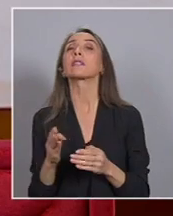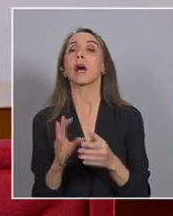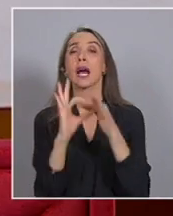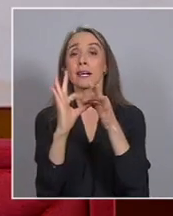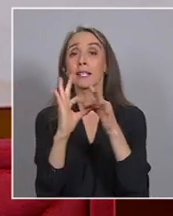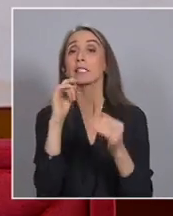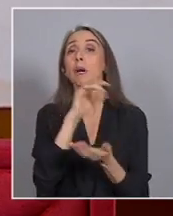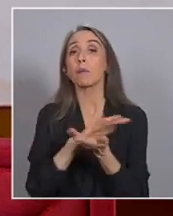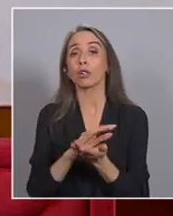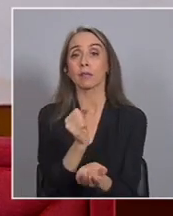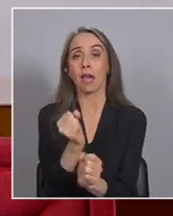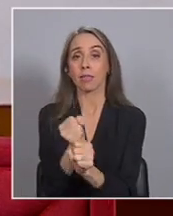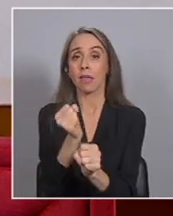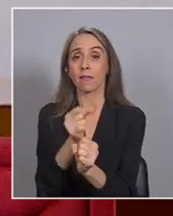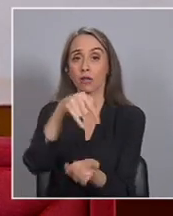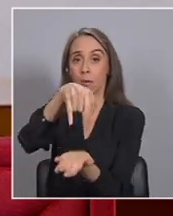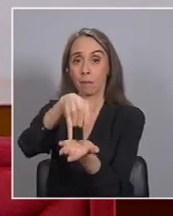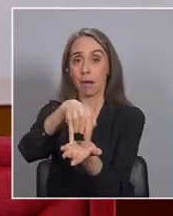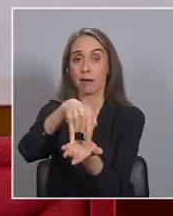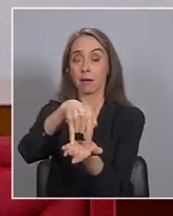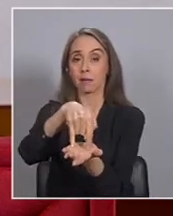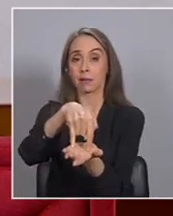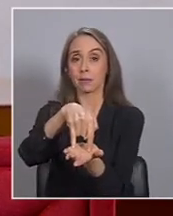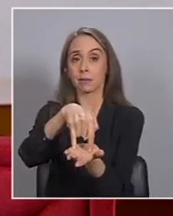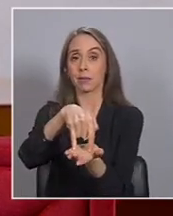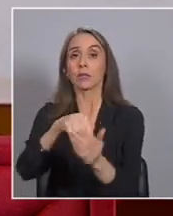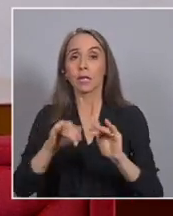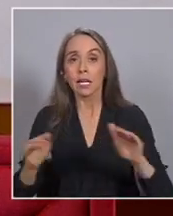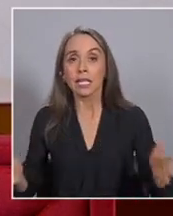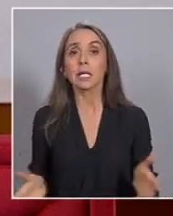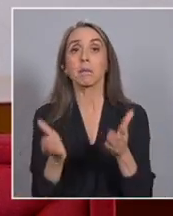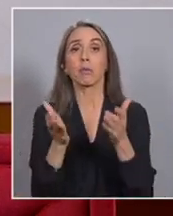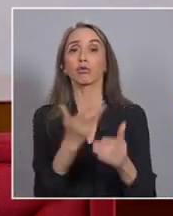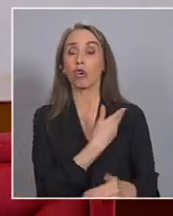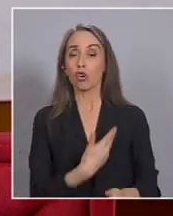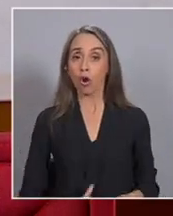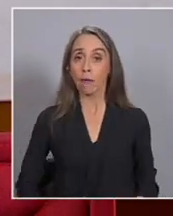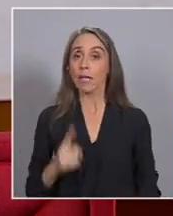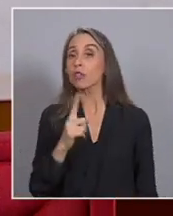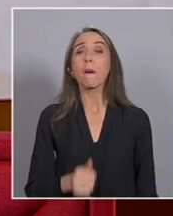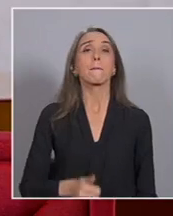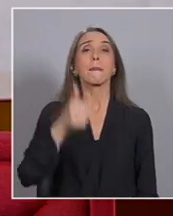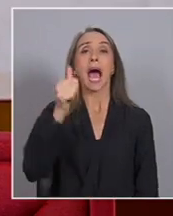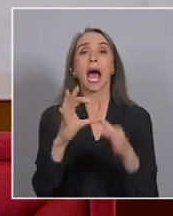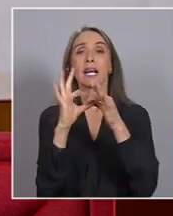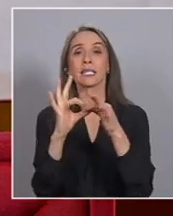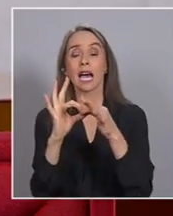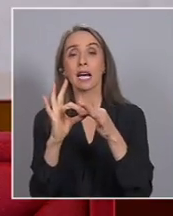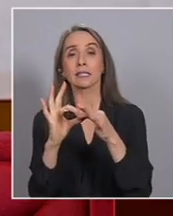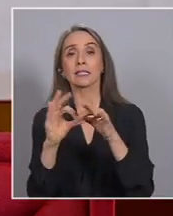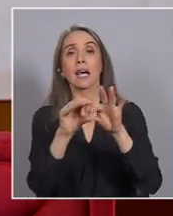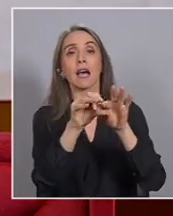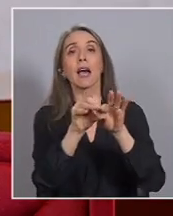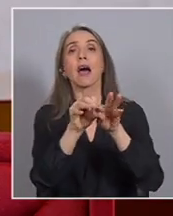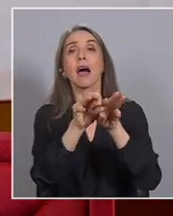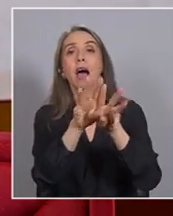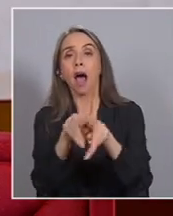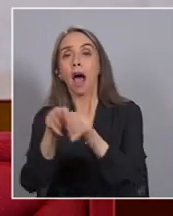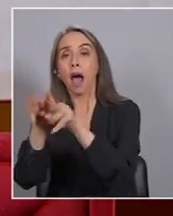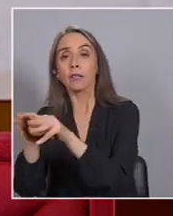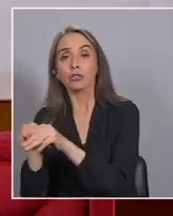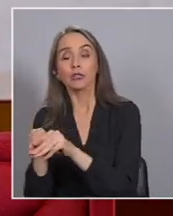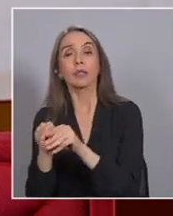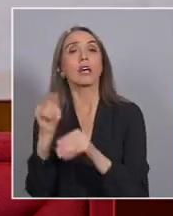gracias al trabajo de este Parlamento y al impulso que dimos como gobierno, pero principalmente gracias a las asociaciones